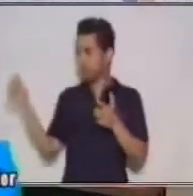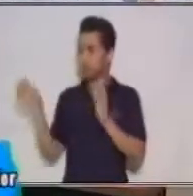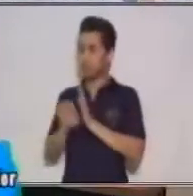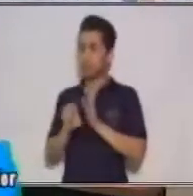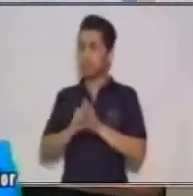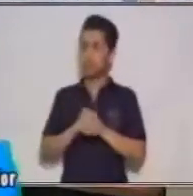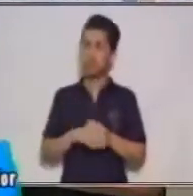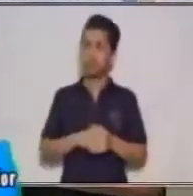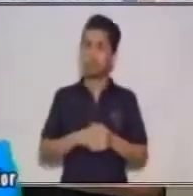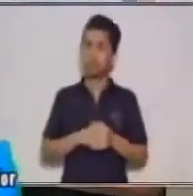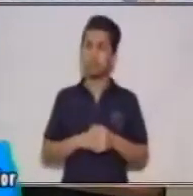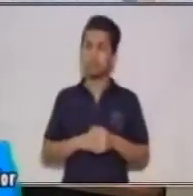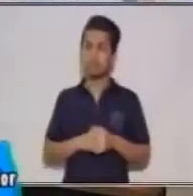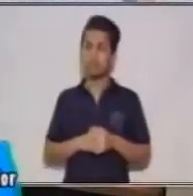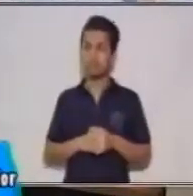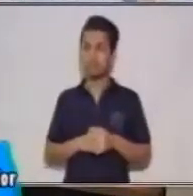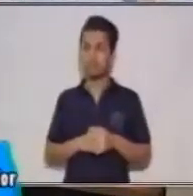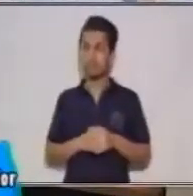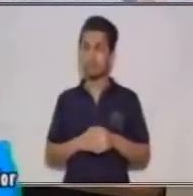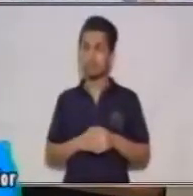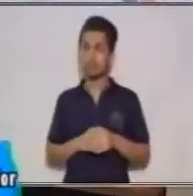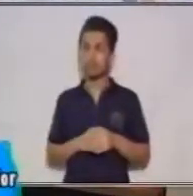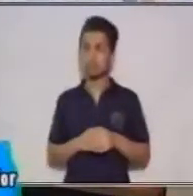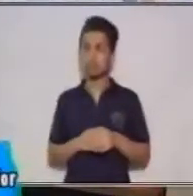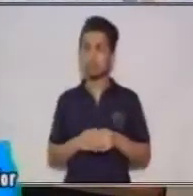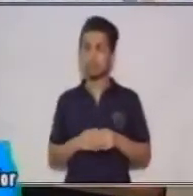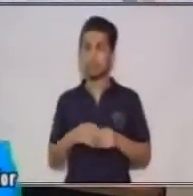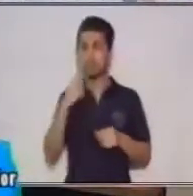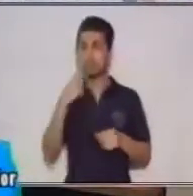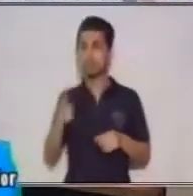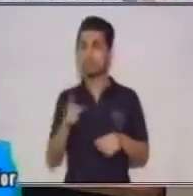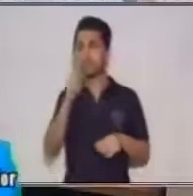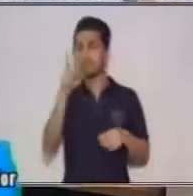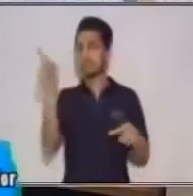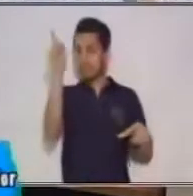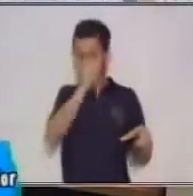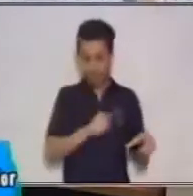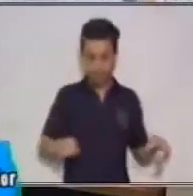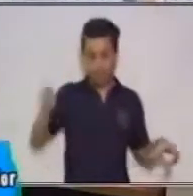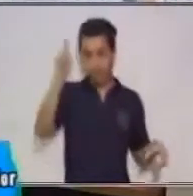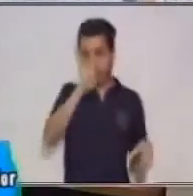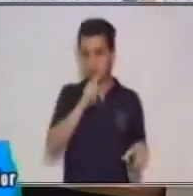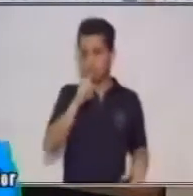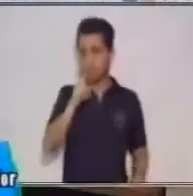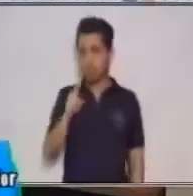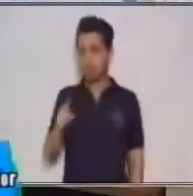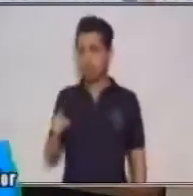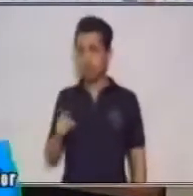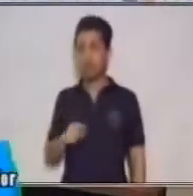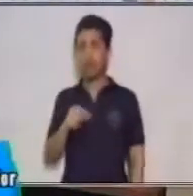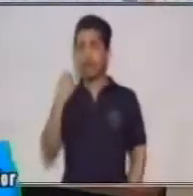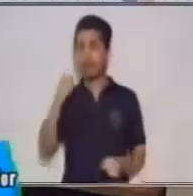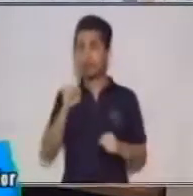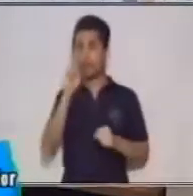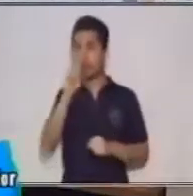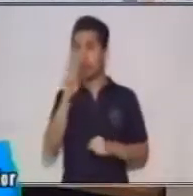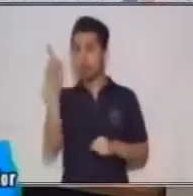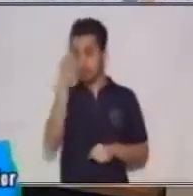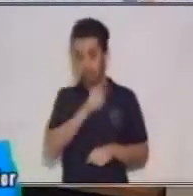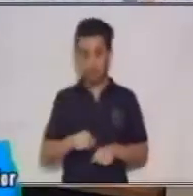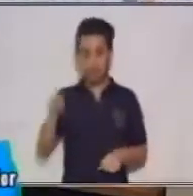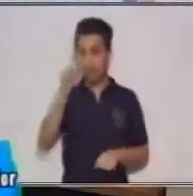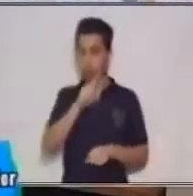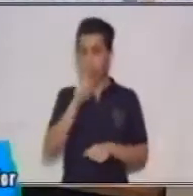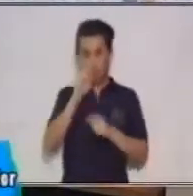¿qué haces para poder utilizar las fracciones? Divides un círculo, o haces dos círculos exactamente